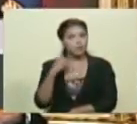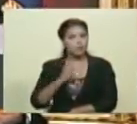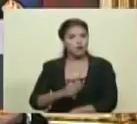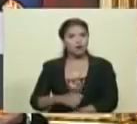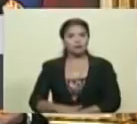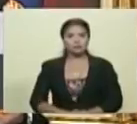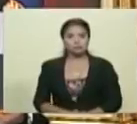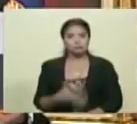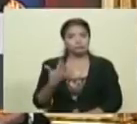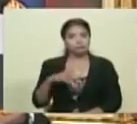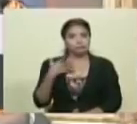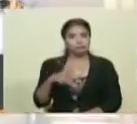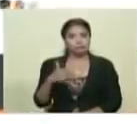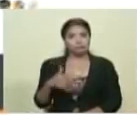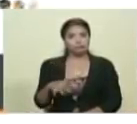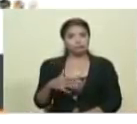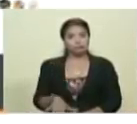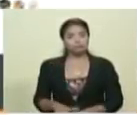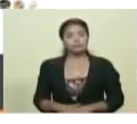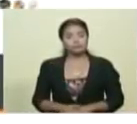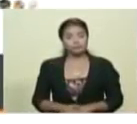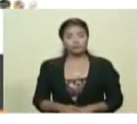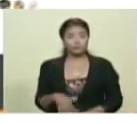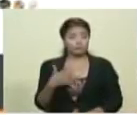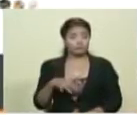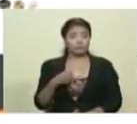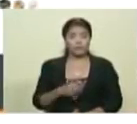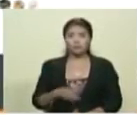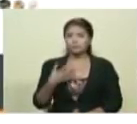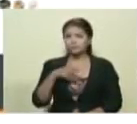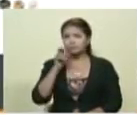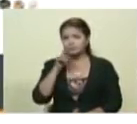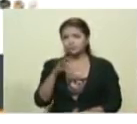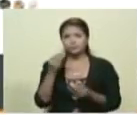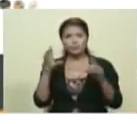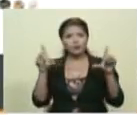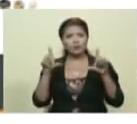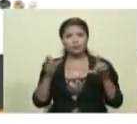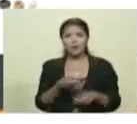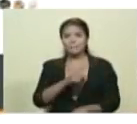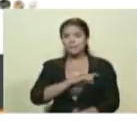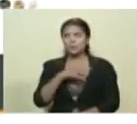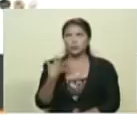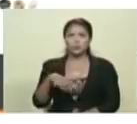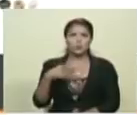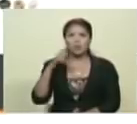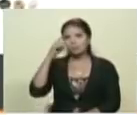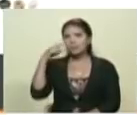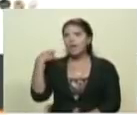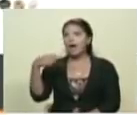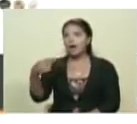Ay, Dios mío, eso es brutal. Yo veo muchos medios españoles y eso es diario.